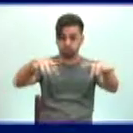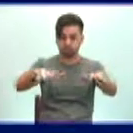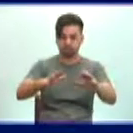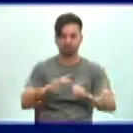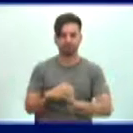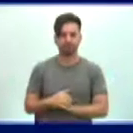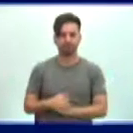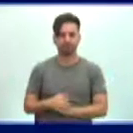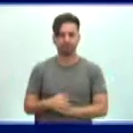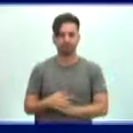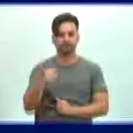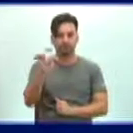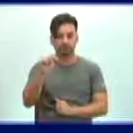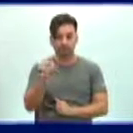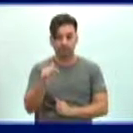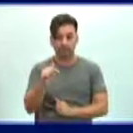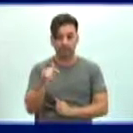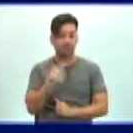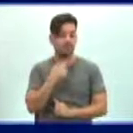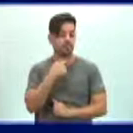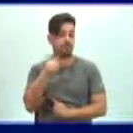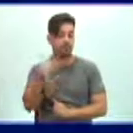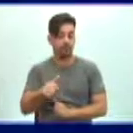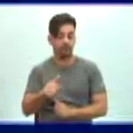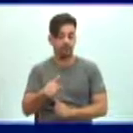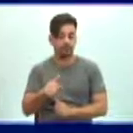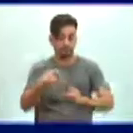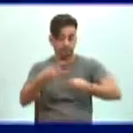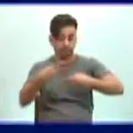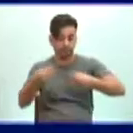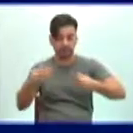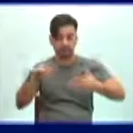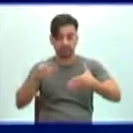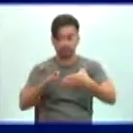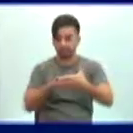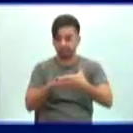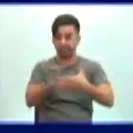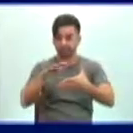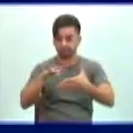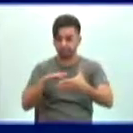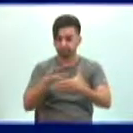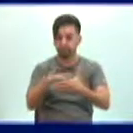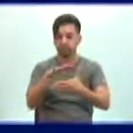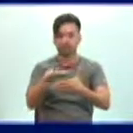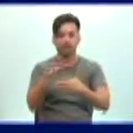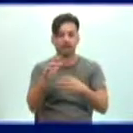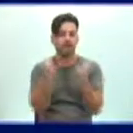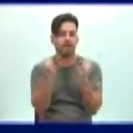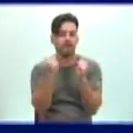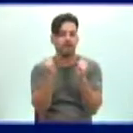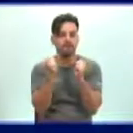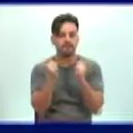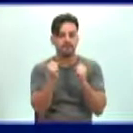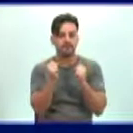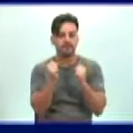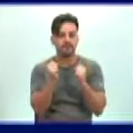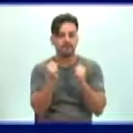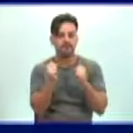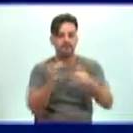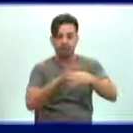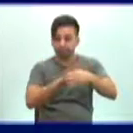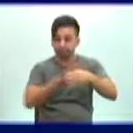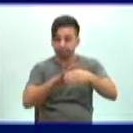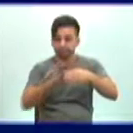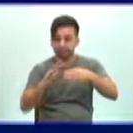por corrientes frías, su clima en el borde costero, en el litoral costero, lógicamente es más